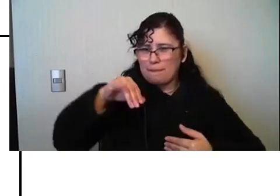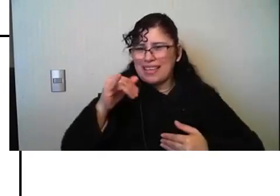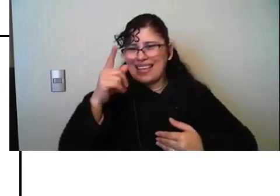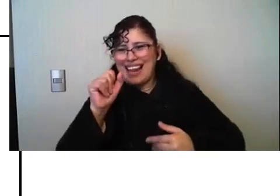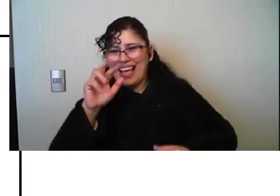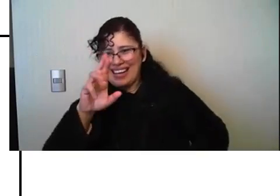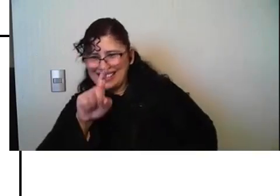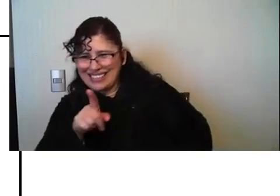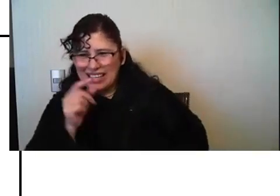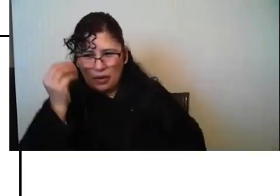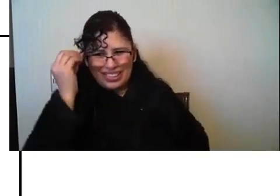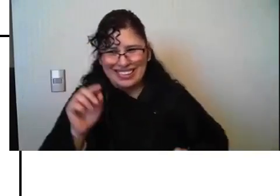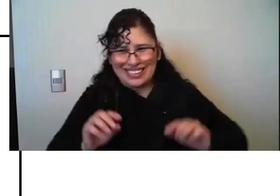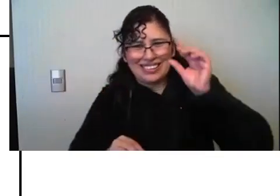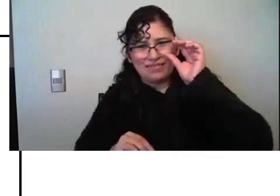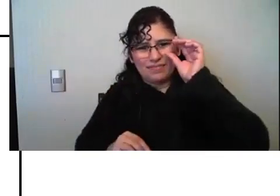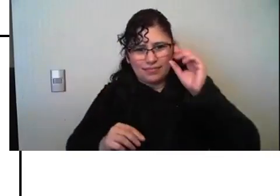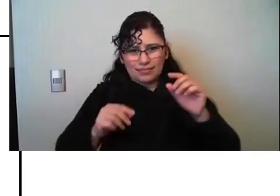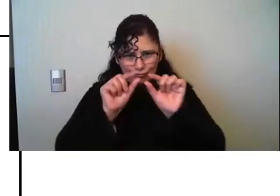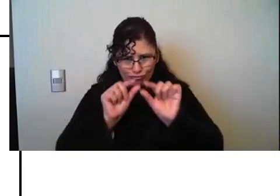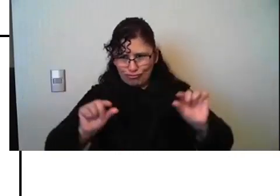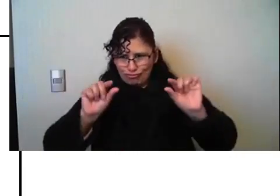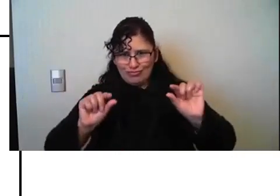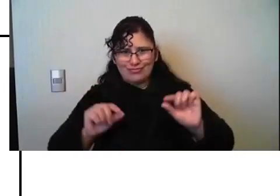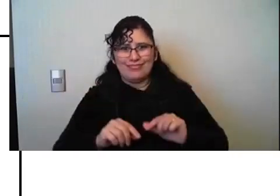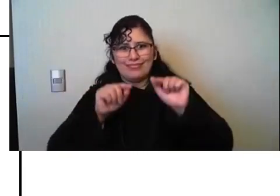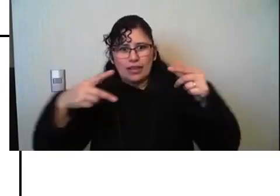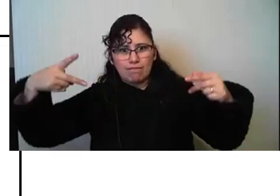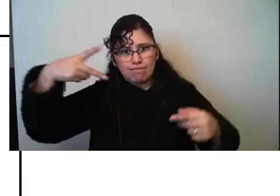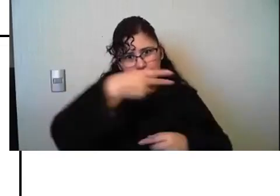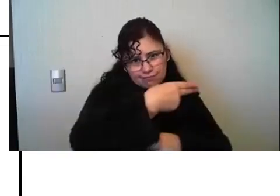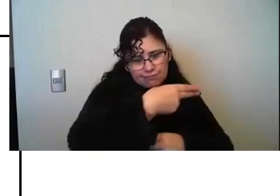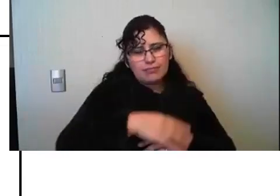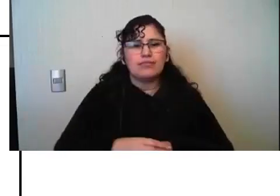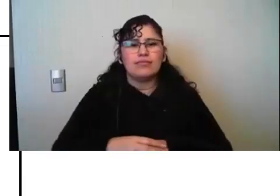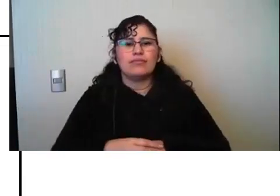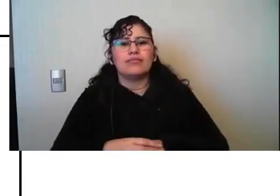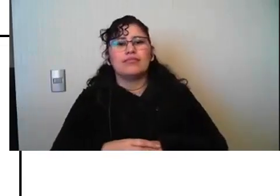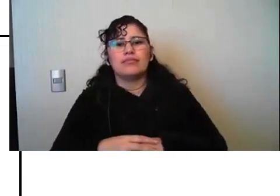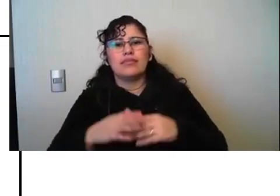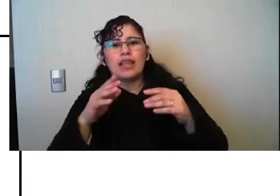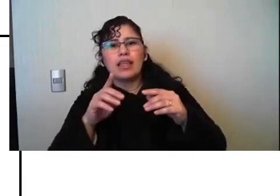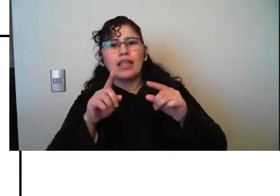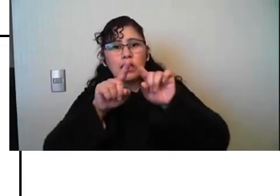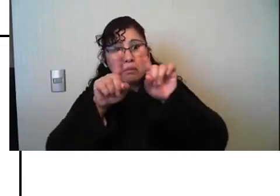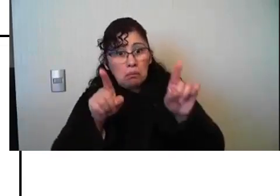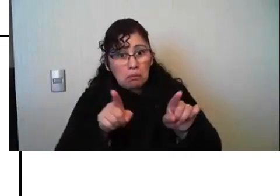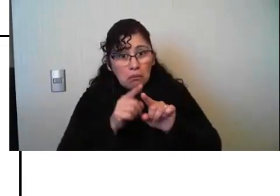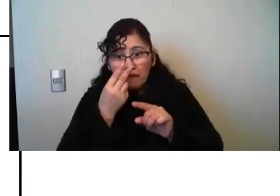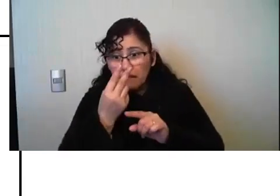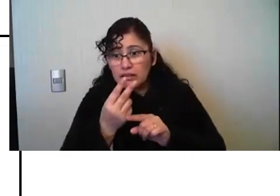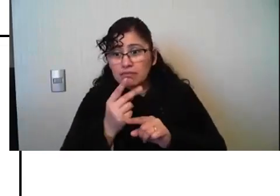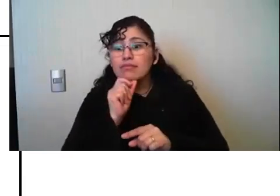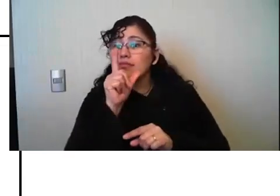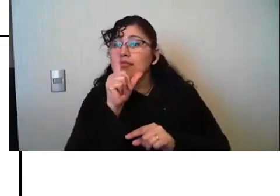cuerpos mamilares. Y aquí tenemos nuestro tálamo.